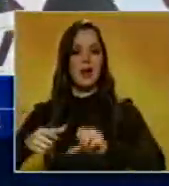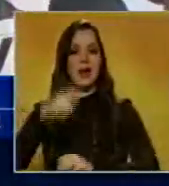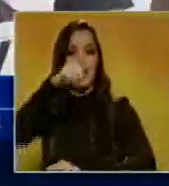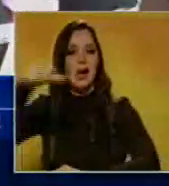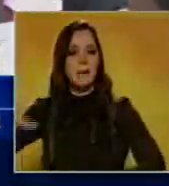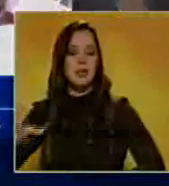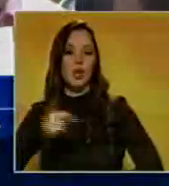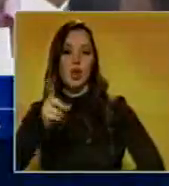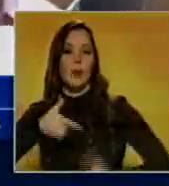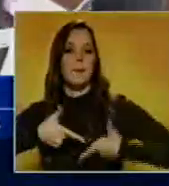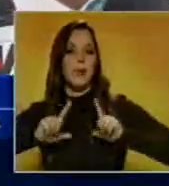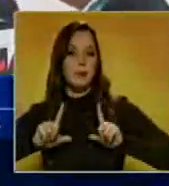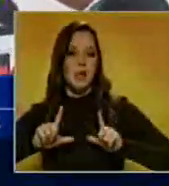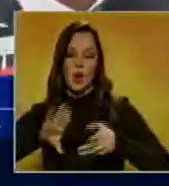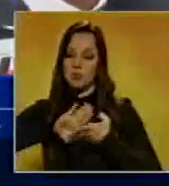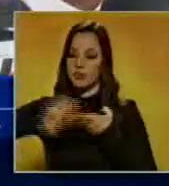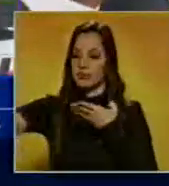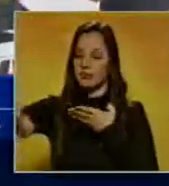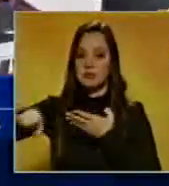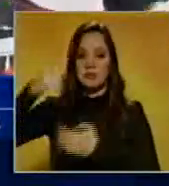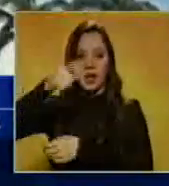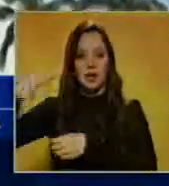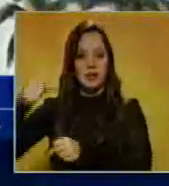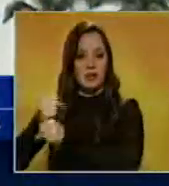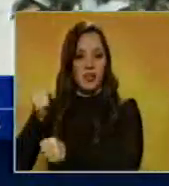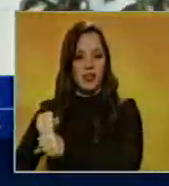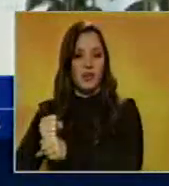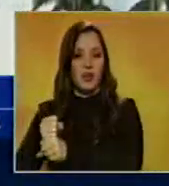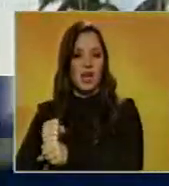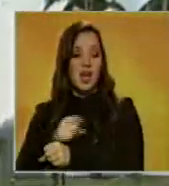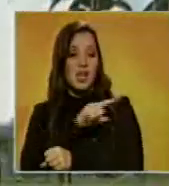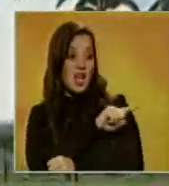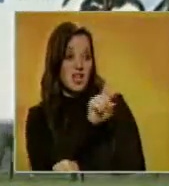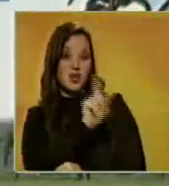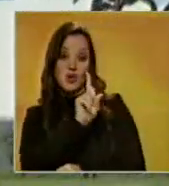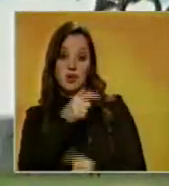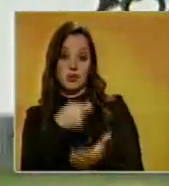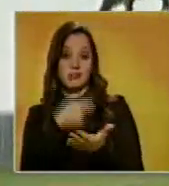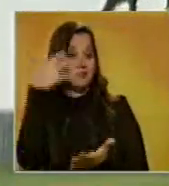marginaron a los trabajadores, los que realmente están invirtiendo y creyendo en el país.